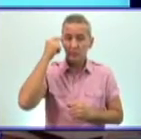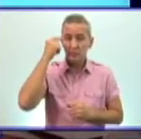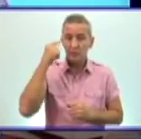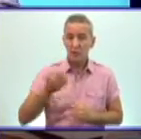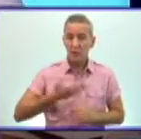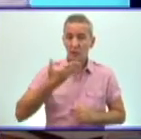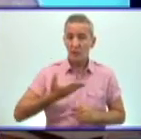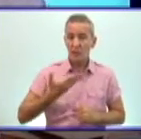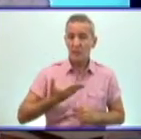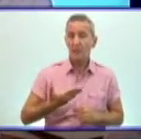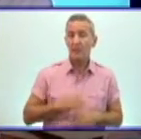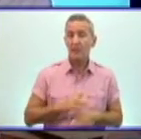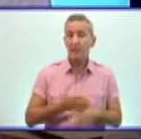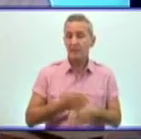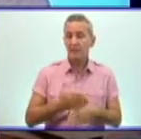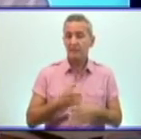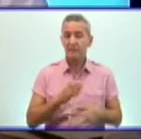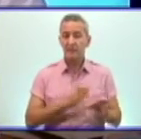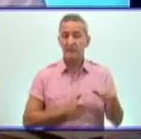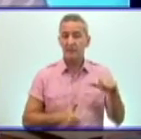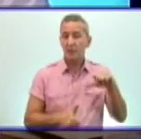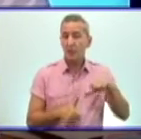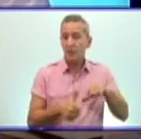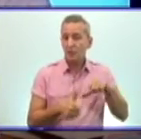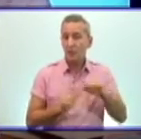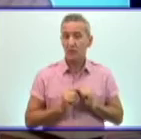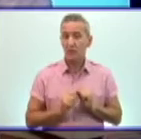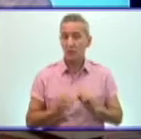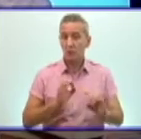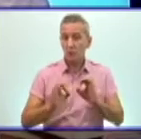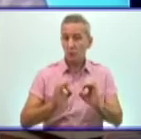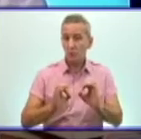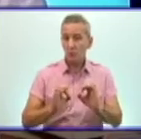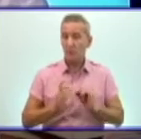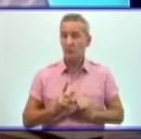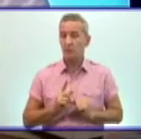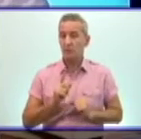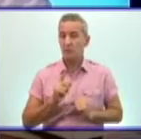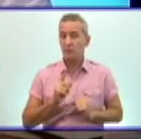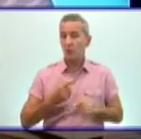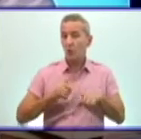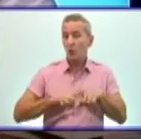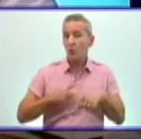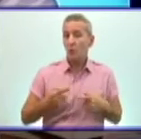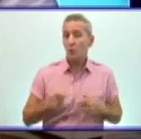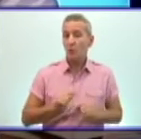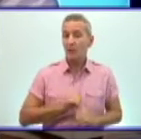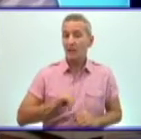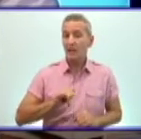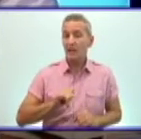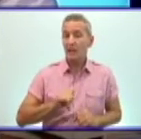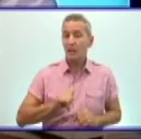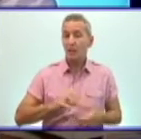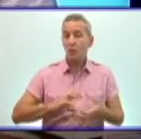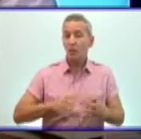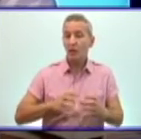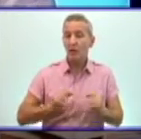determinados comportamientos. Cuidado, les digo, les alerto, porque en la misma medida en que nosotros